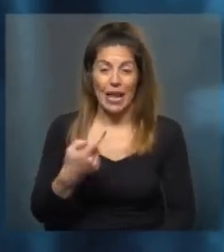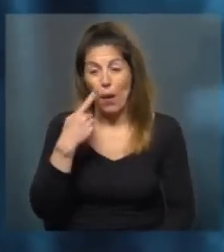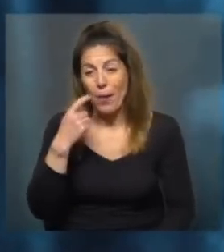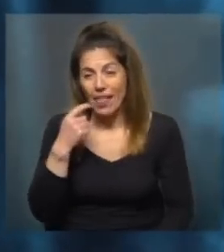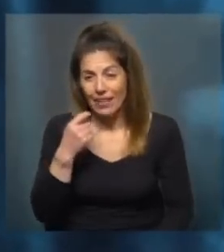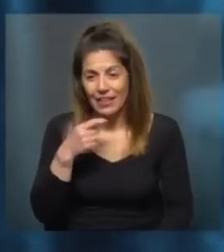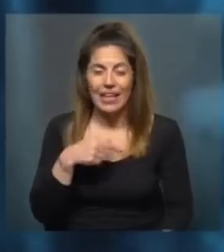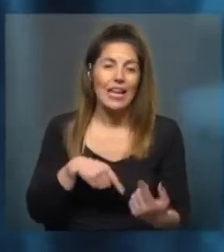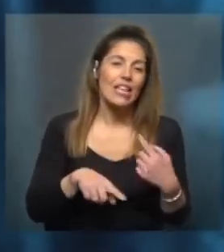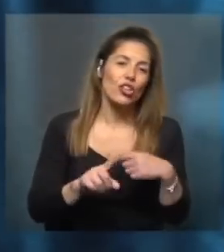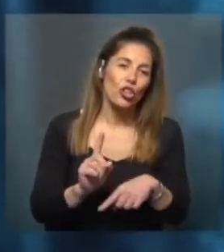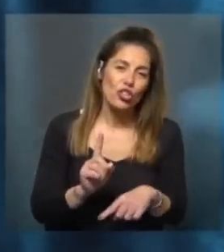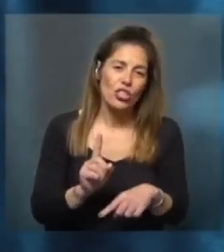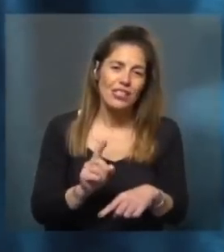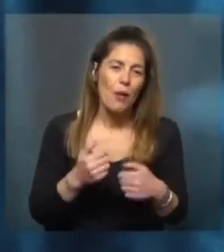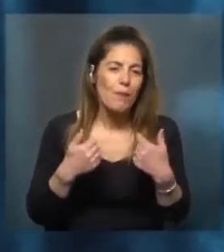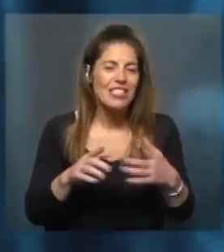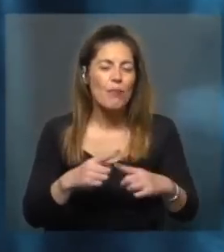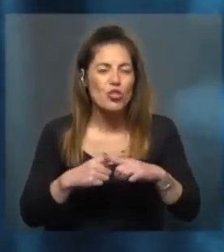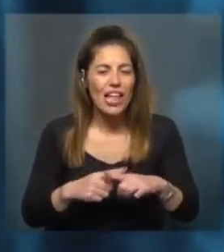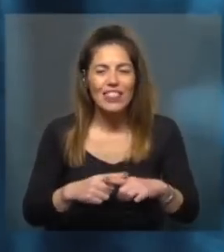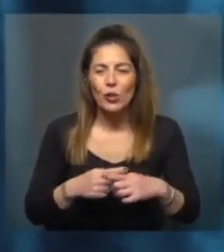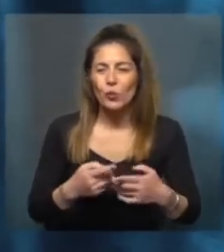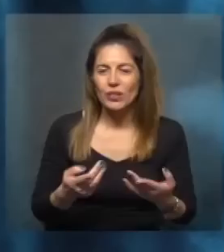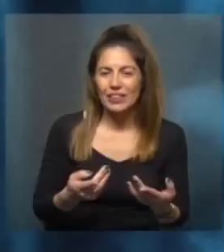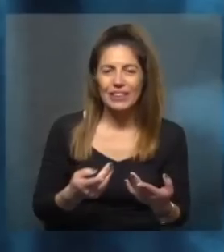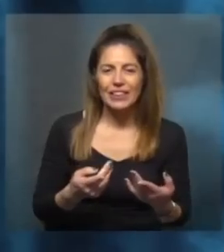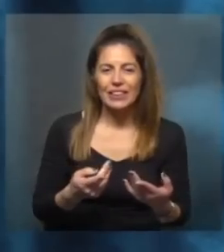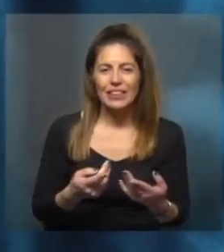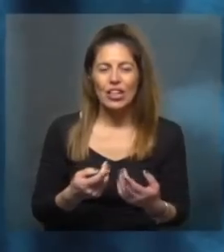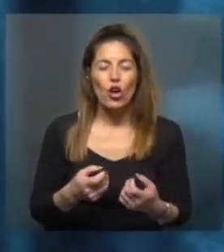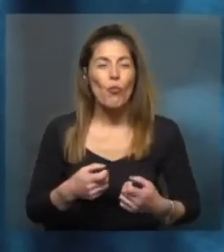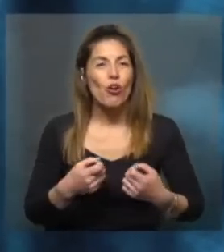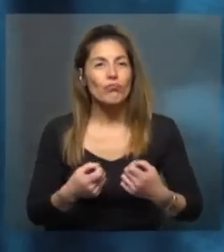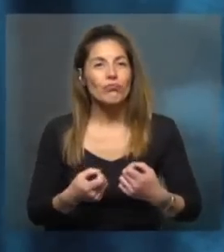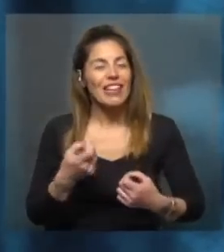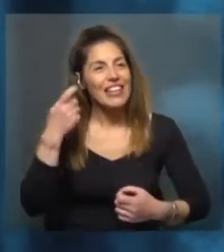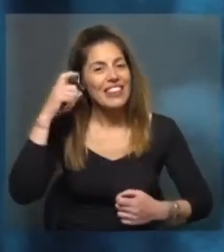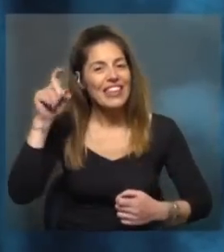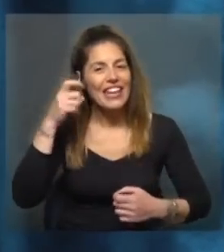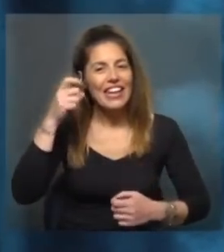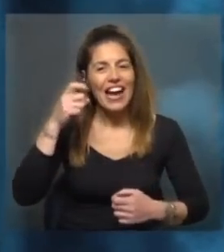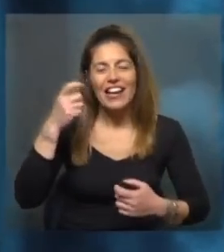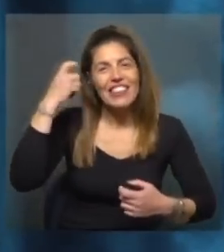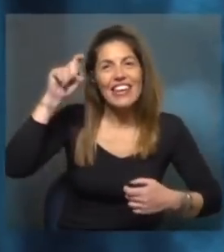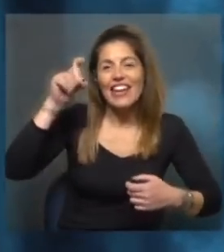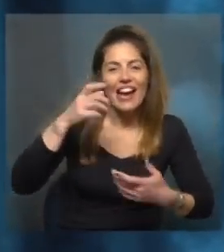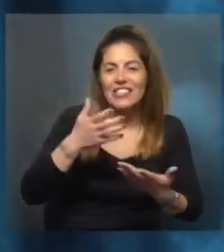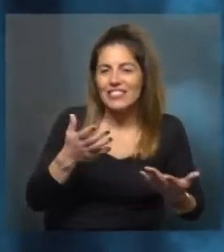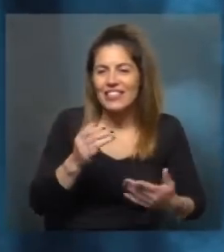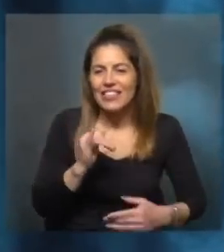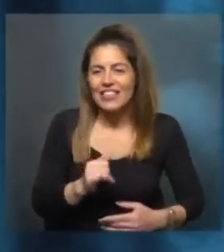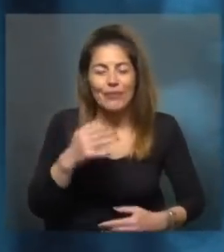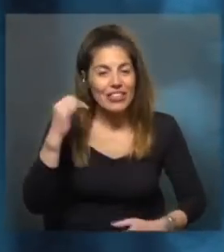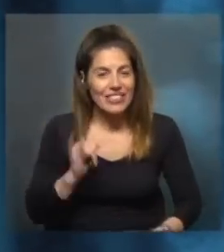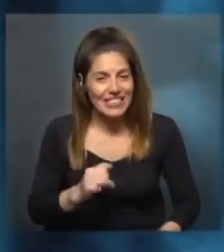entonces empezamos a discutir así como tirar ideas este filosofía barata y zapato de goma pero sí